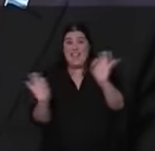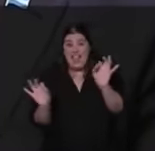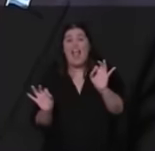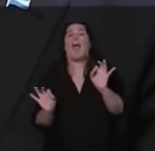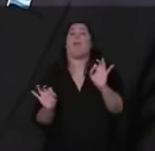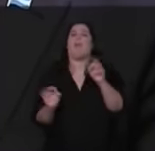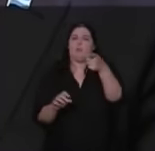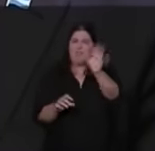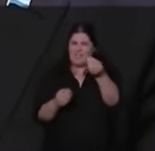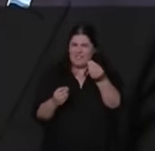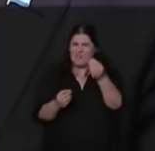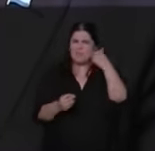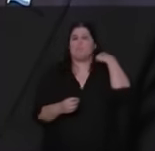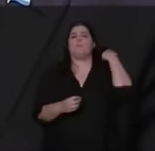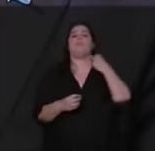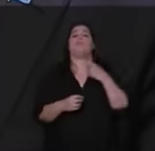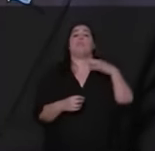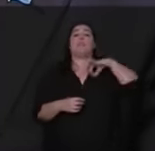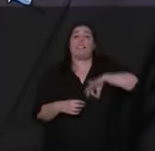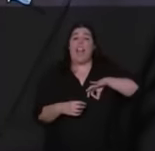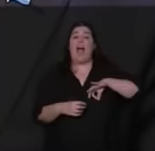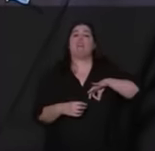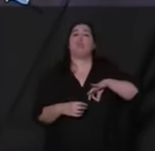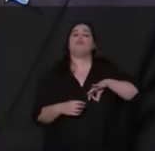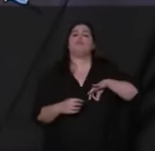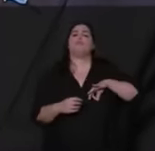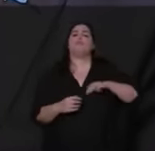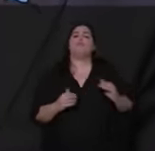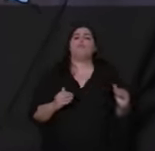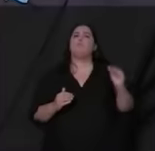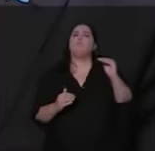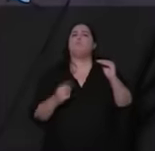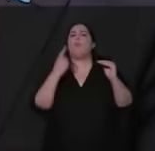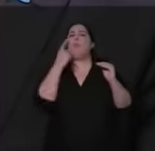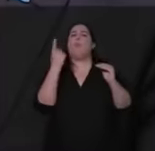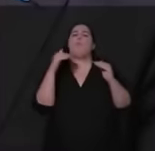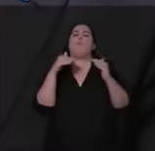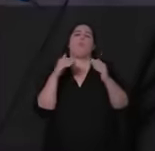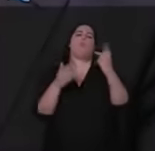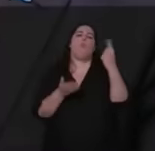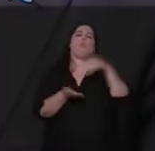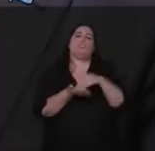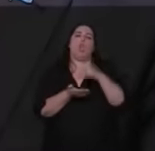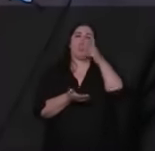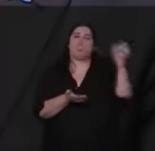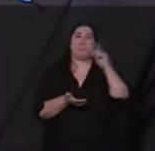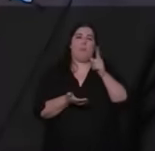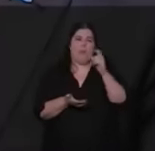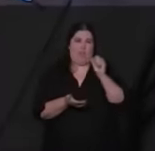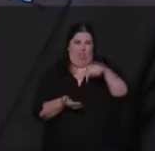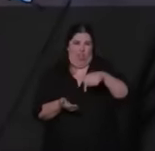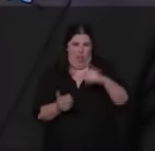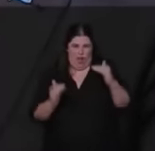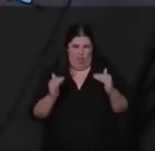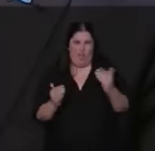intromisión, ¿sabes qué? Los salarios eran el equivalente de 1.800.000 pesos de hoy, $1.800. Pero ¿sabes